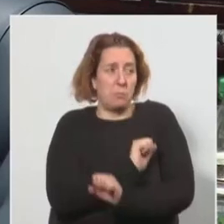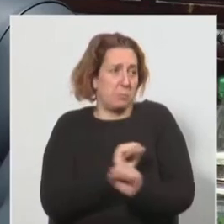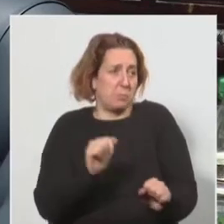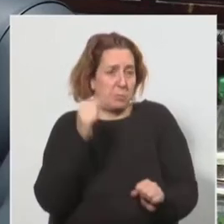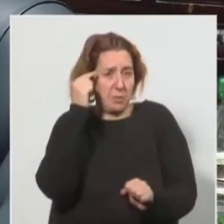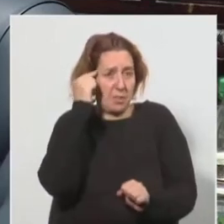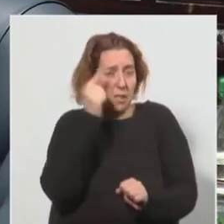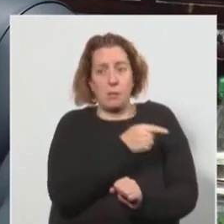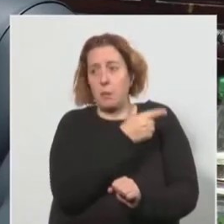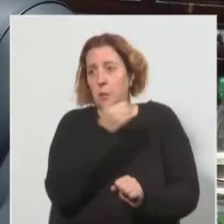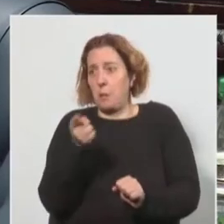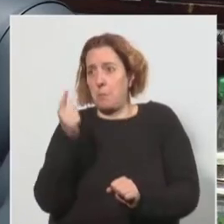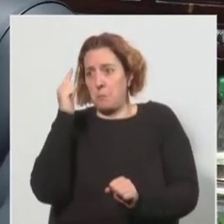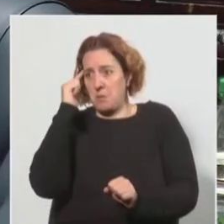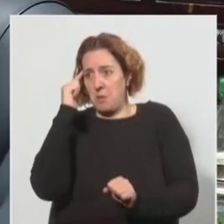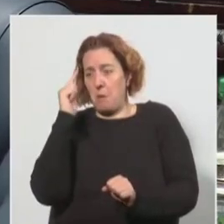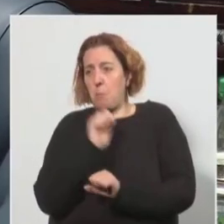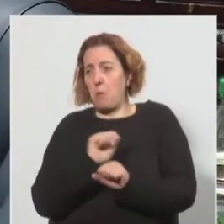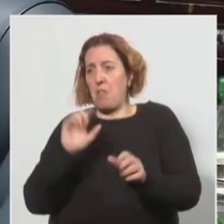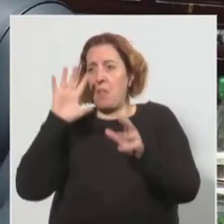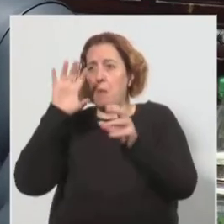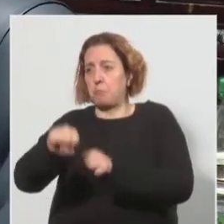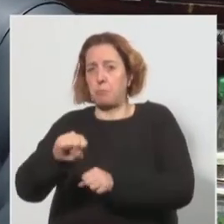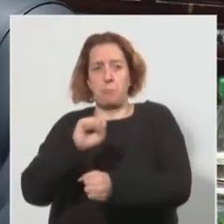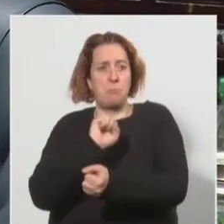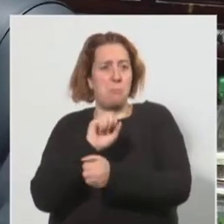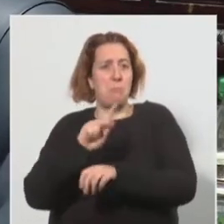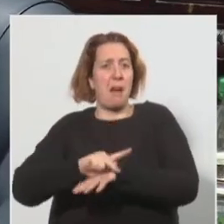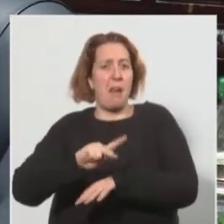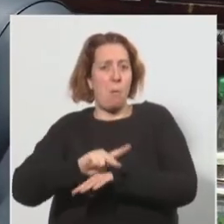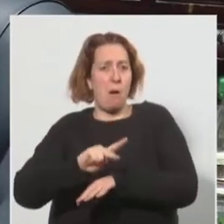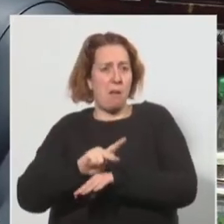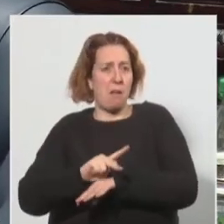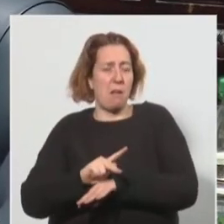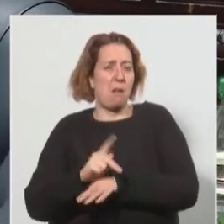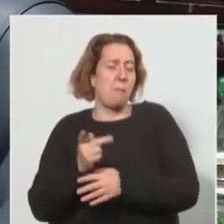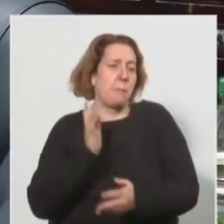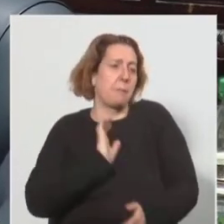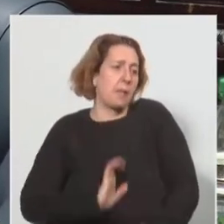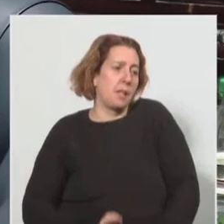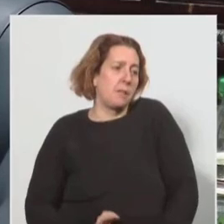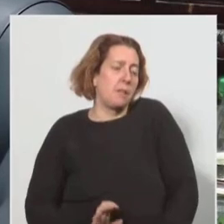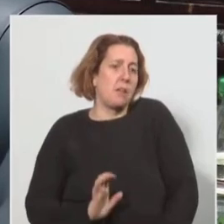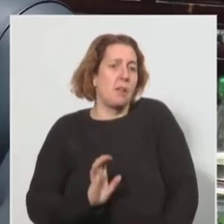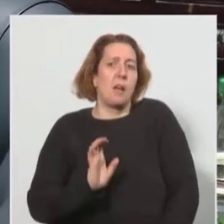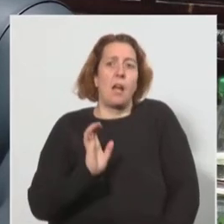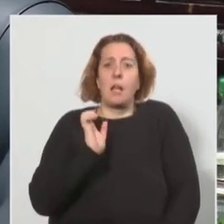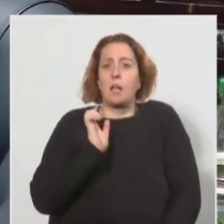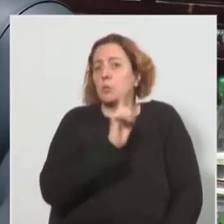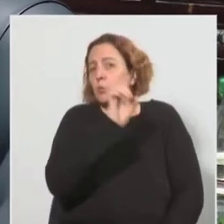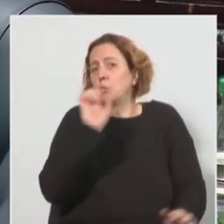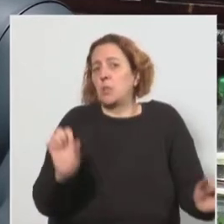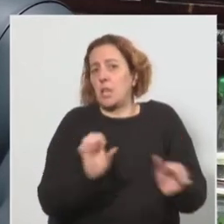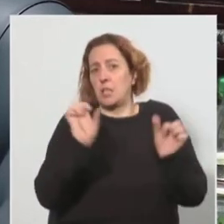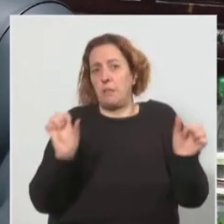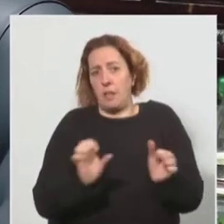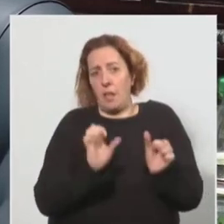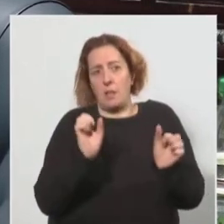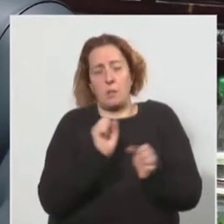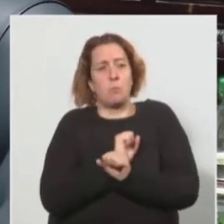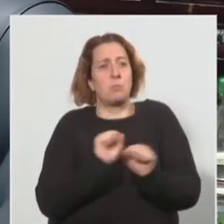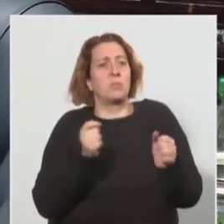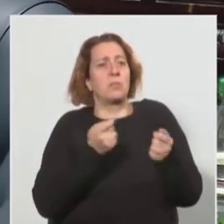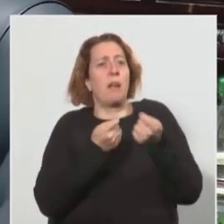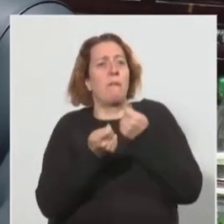ser detenido en Paraguay. Dada la naturaleza y características de las actividades que desarrollaba, quizás influyó